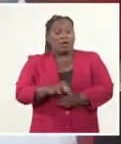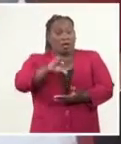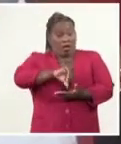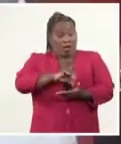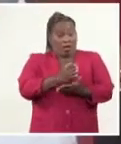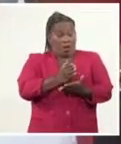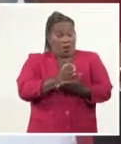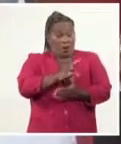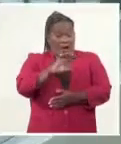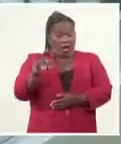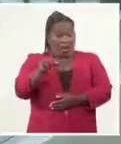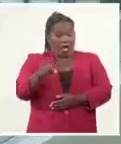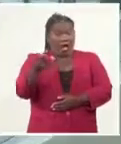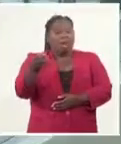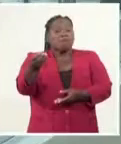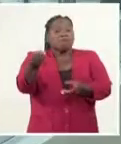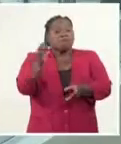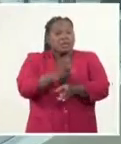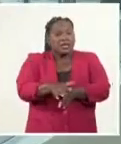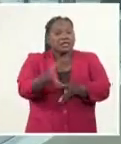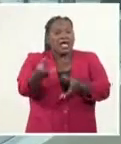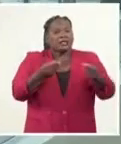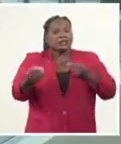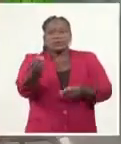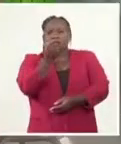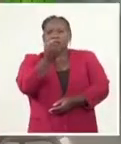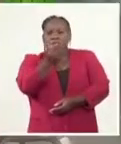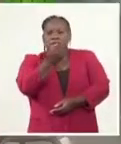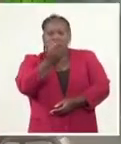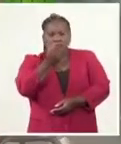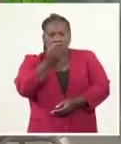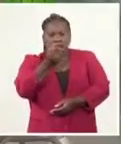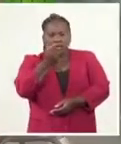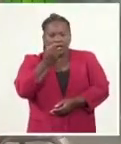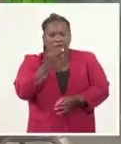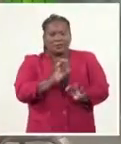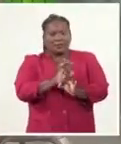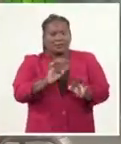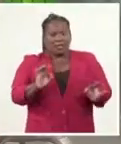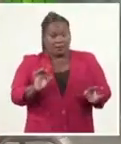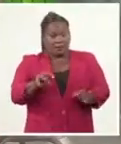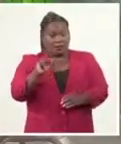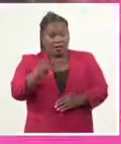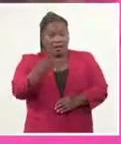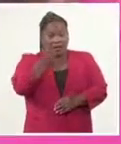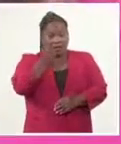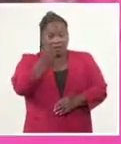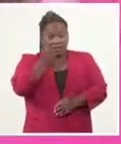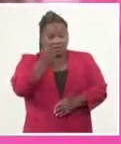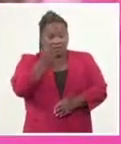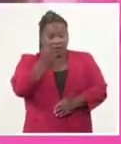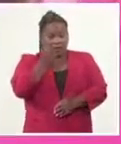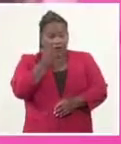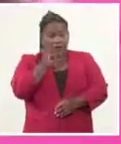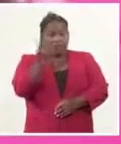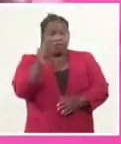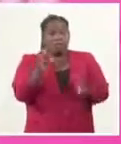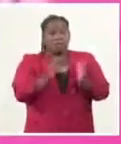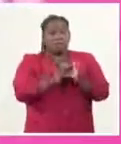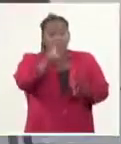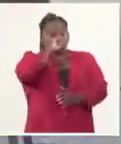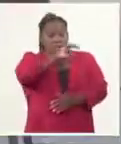educacionales comienzan a recibir los productos alimenticios destinados especialmente para la alimentación de unos 10.000